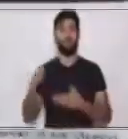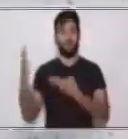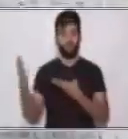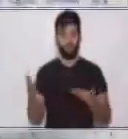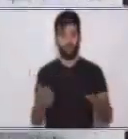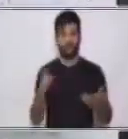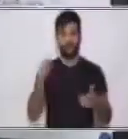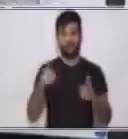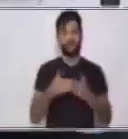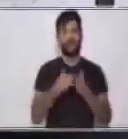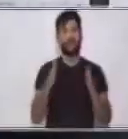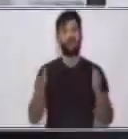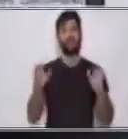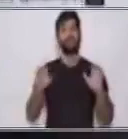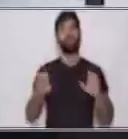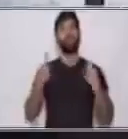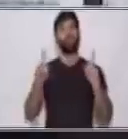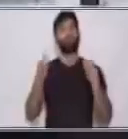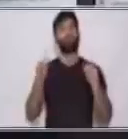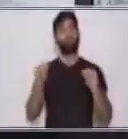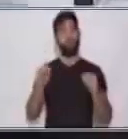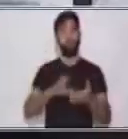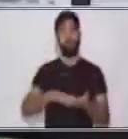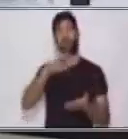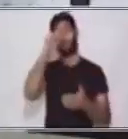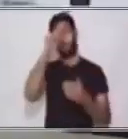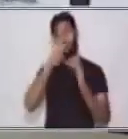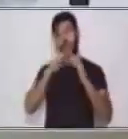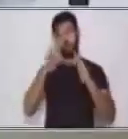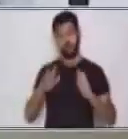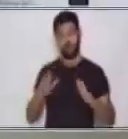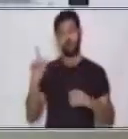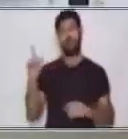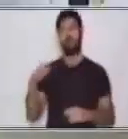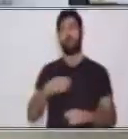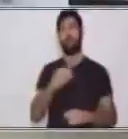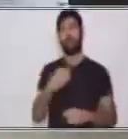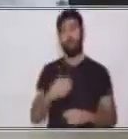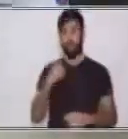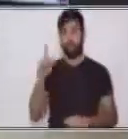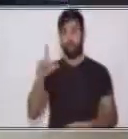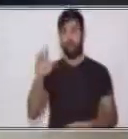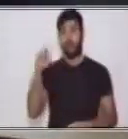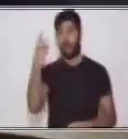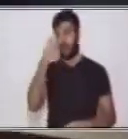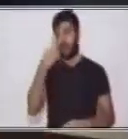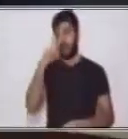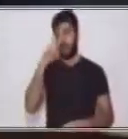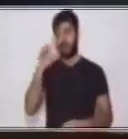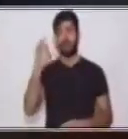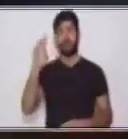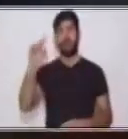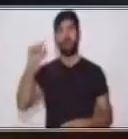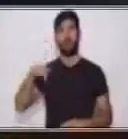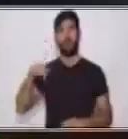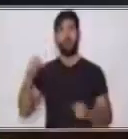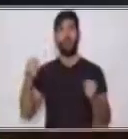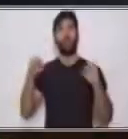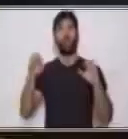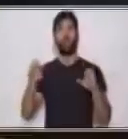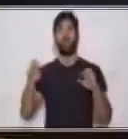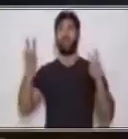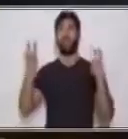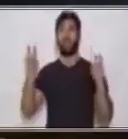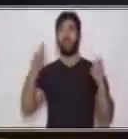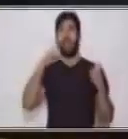Bienvenido a este espacio educativo Aprendo en Casa. Soy Lester López y en esta oportunidad desarrollaré el tema de